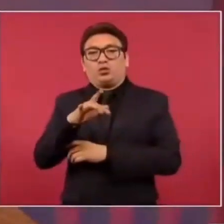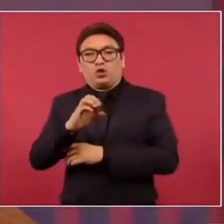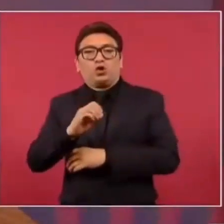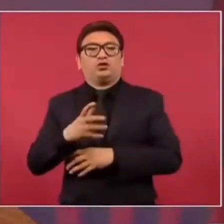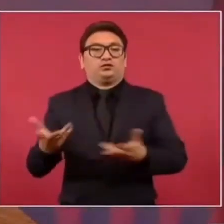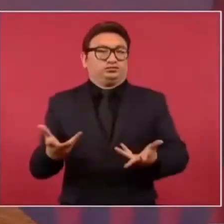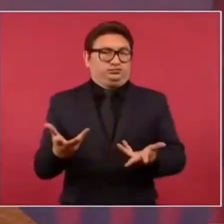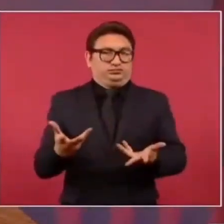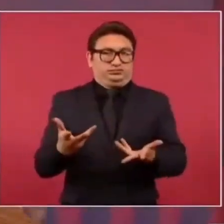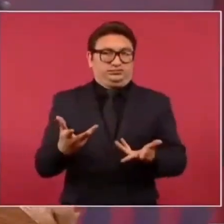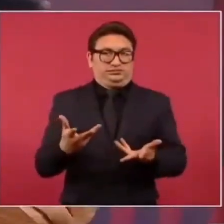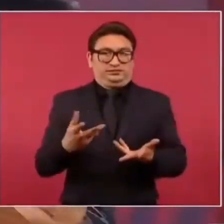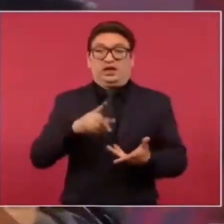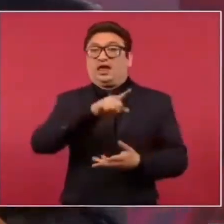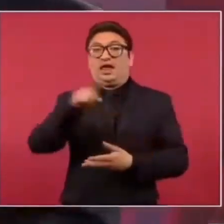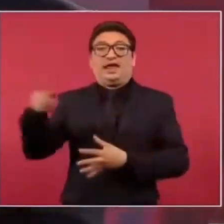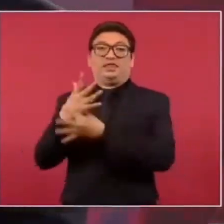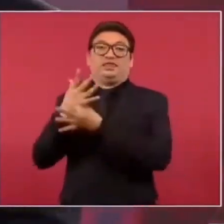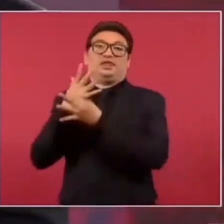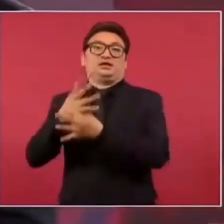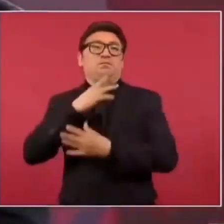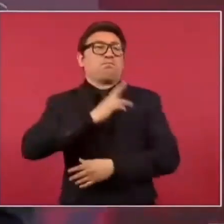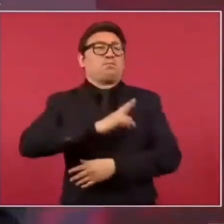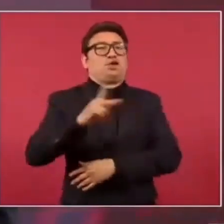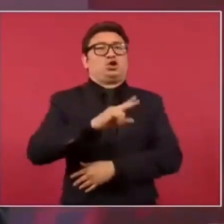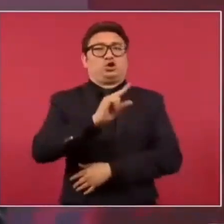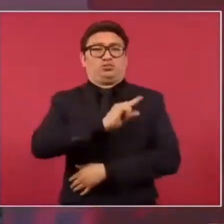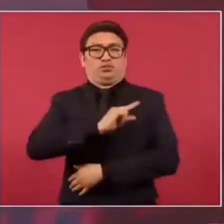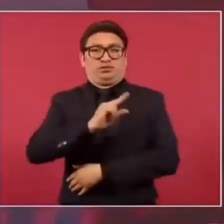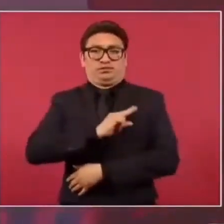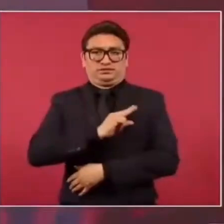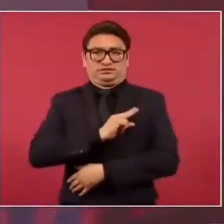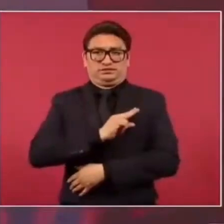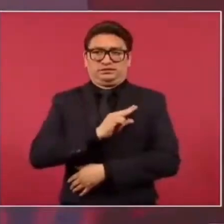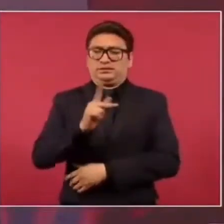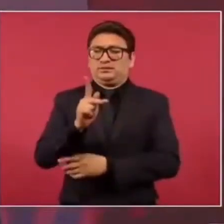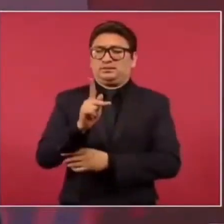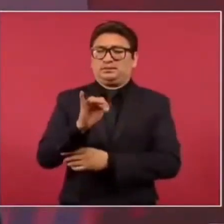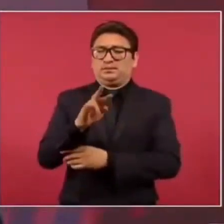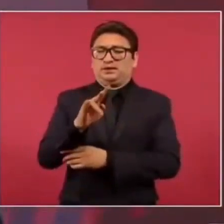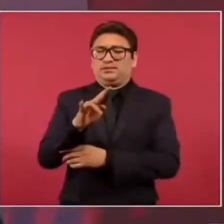O sea, hay que privatizar. ¿Y qué es privatizar?